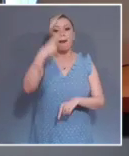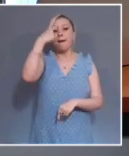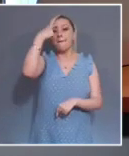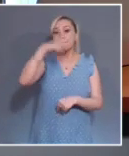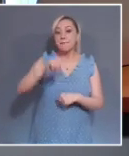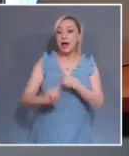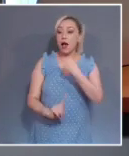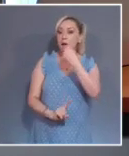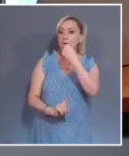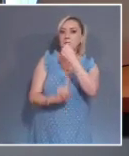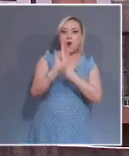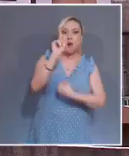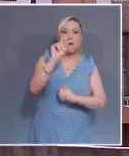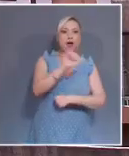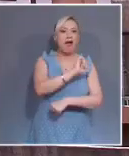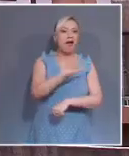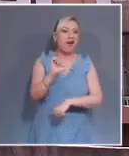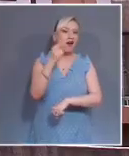justicia cotidiana.